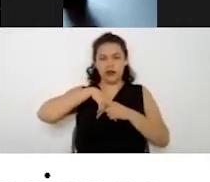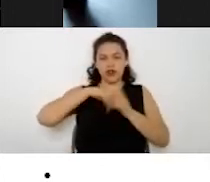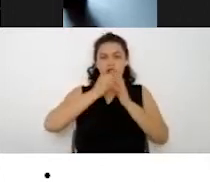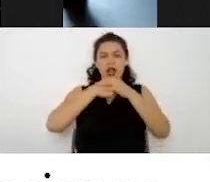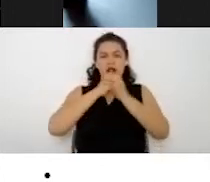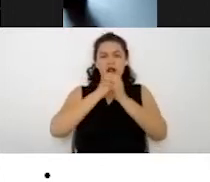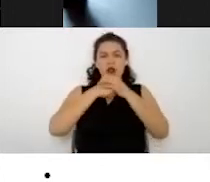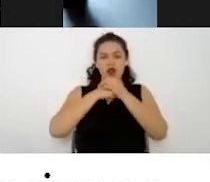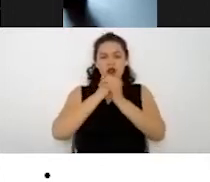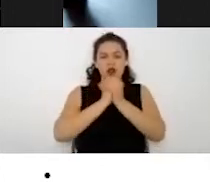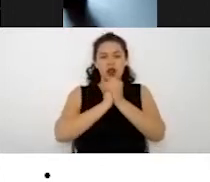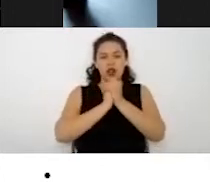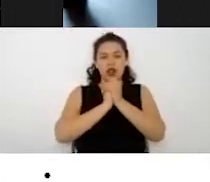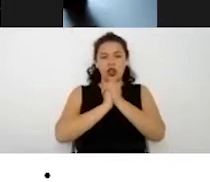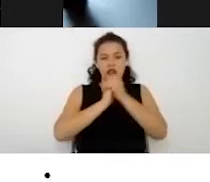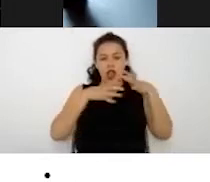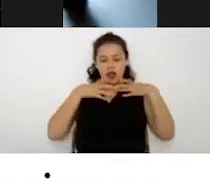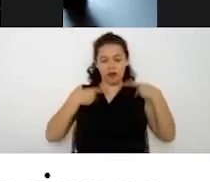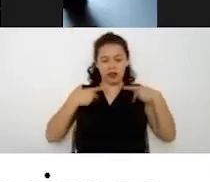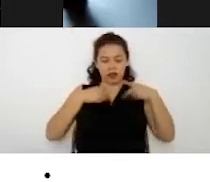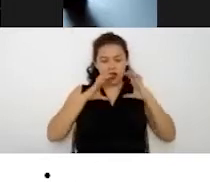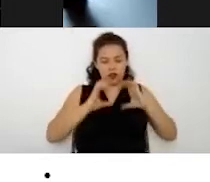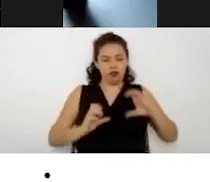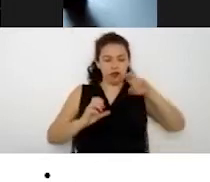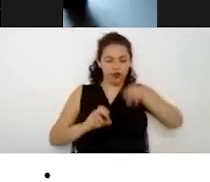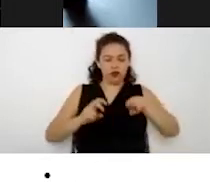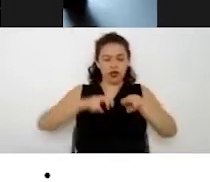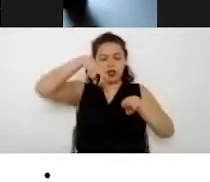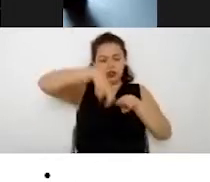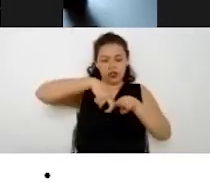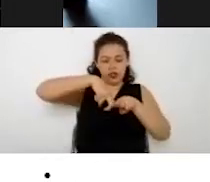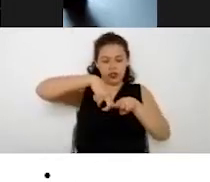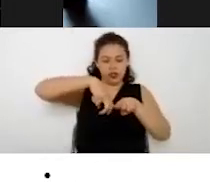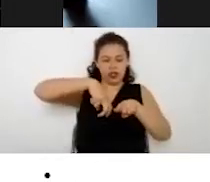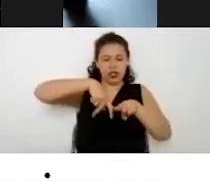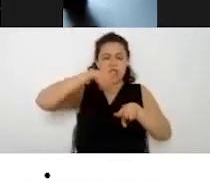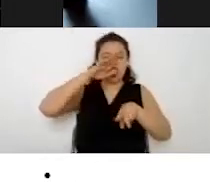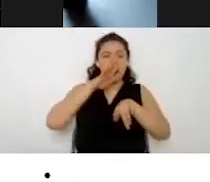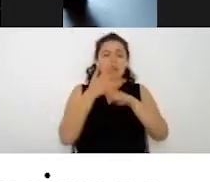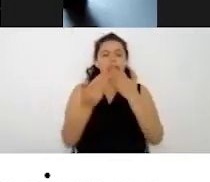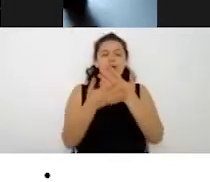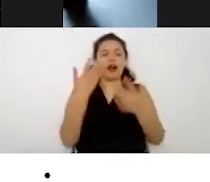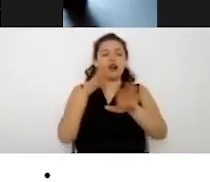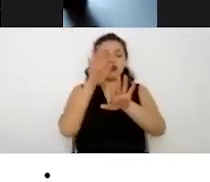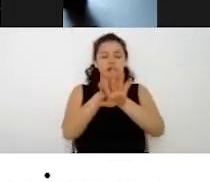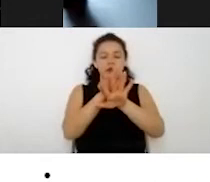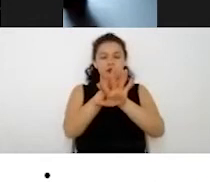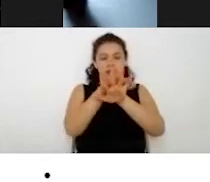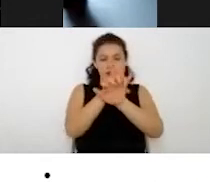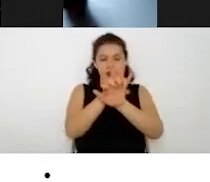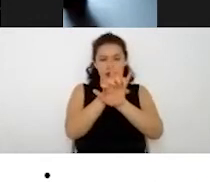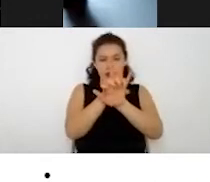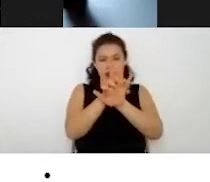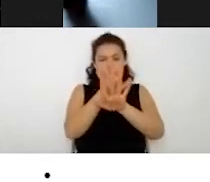al lado del cuerpo y realizar las compresiones colocando las manos una encima de otra sobre la palma